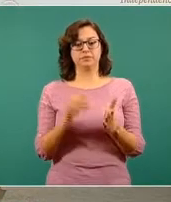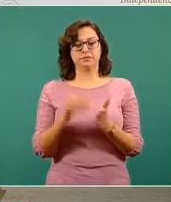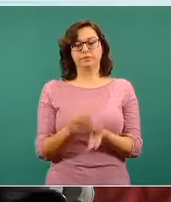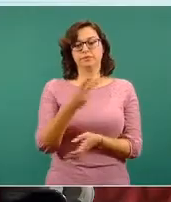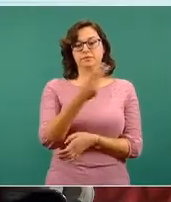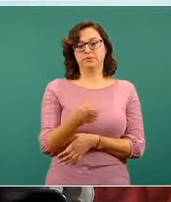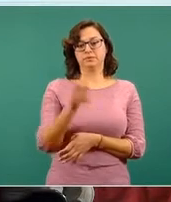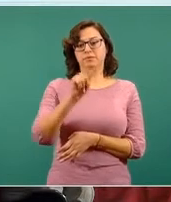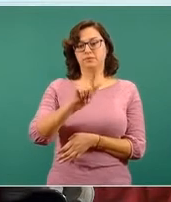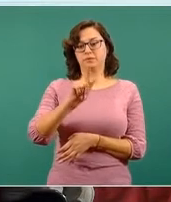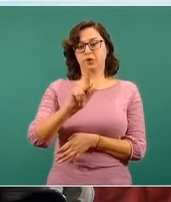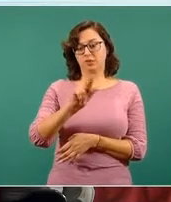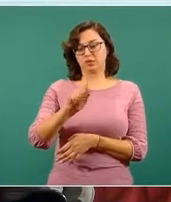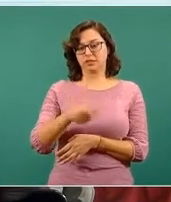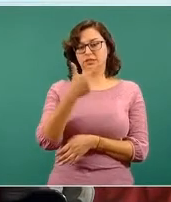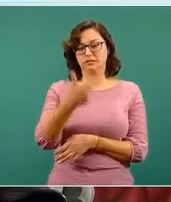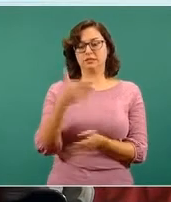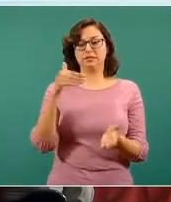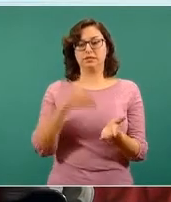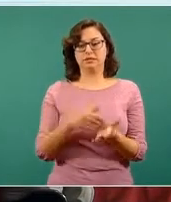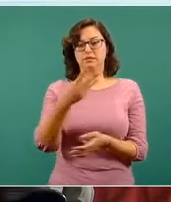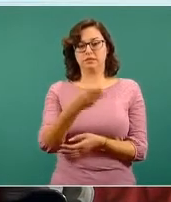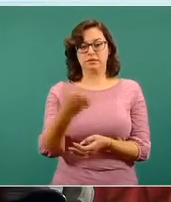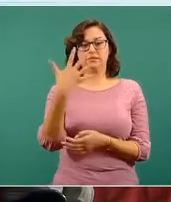9.287.405 ya se han puesto. La siguiente, por favor.